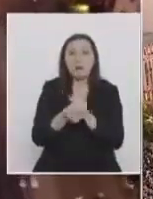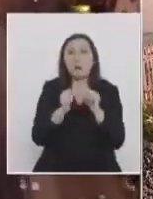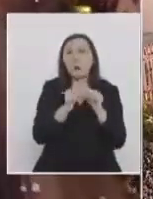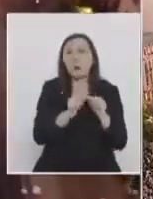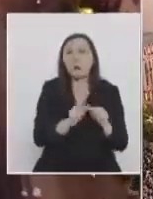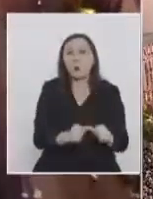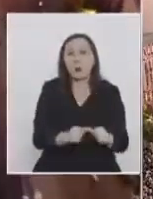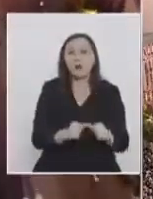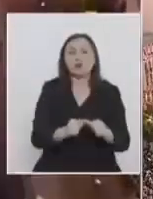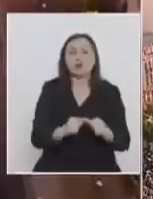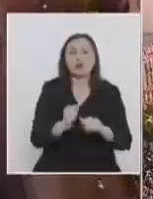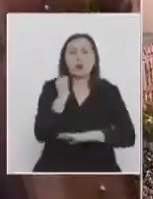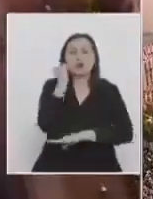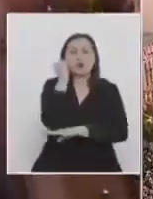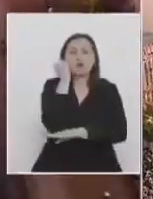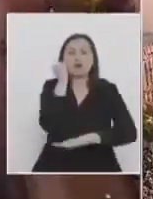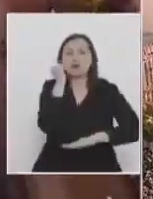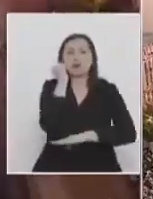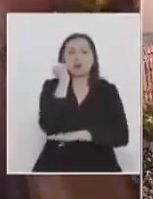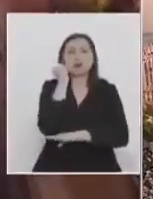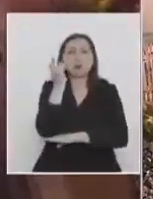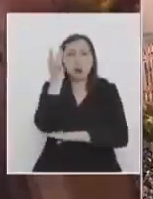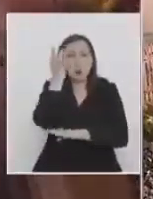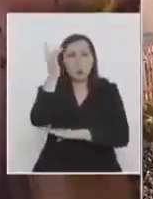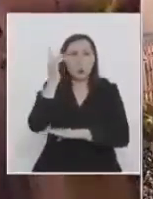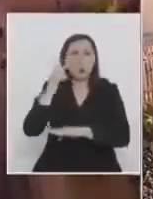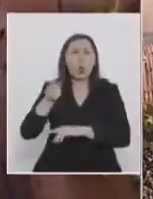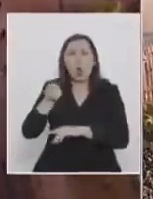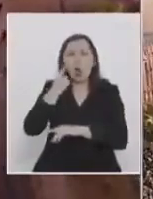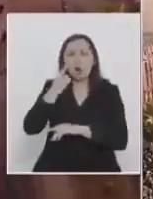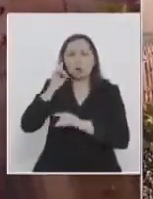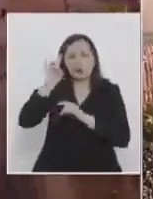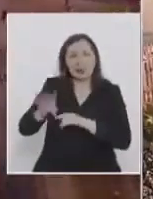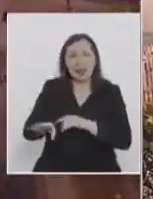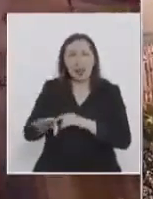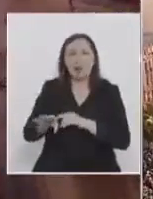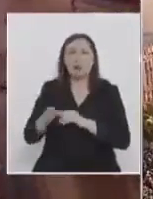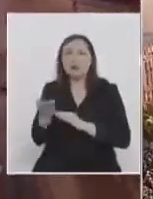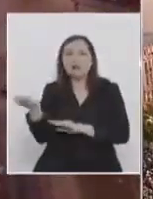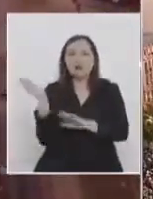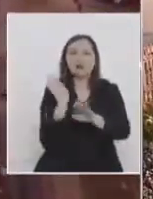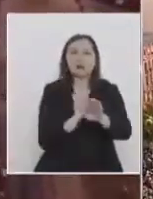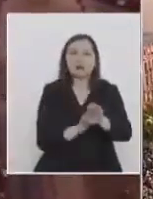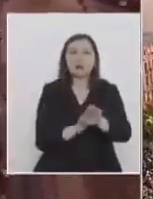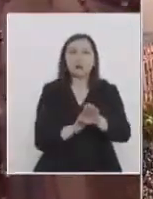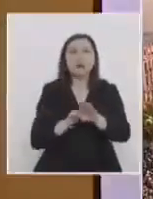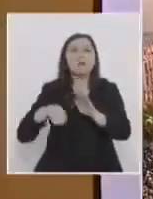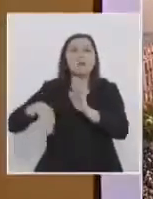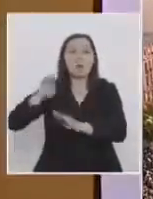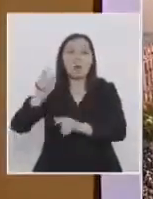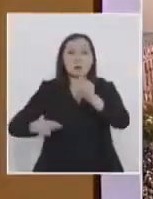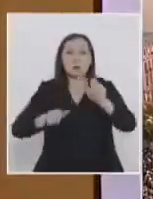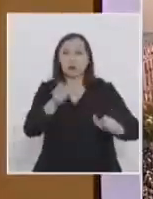tienen sustento en el conocimiento acumulado y que son respaldados por grandes mayorías.